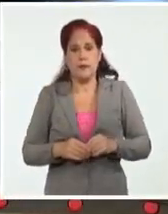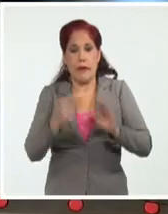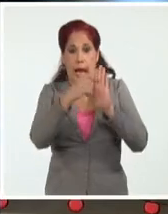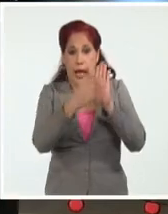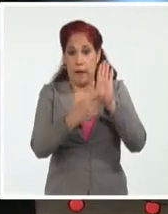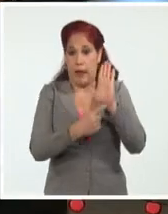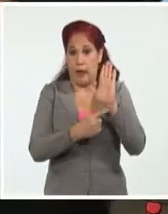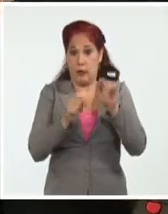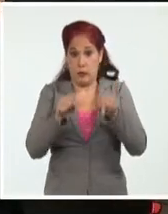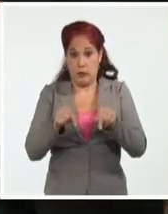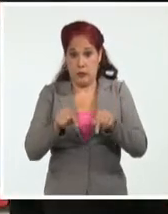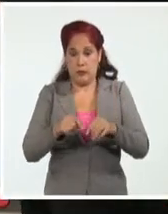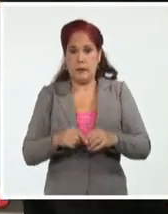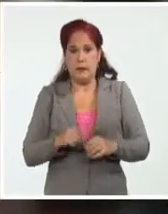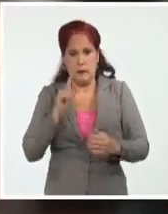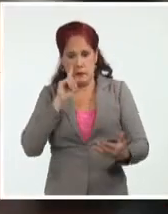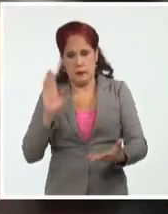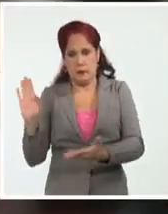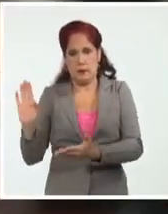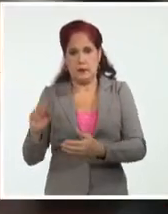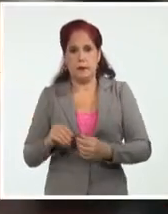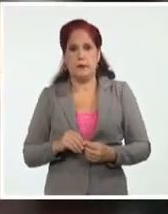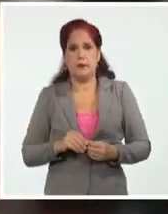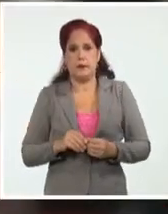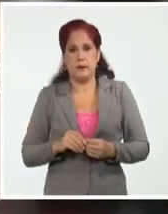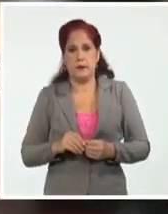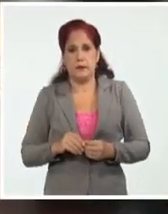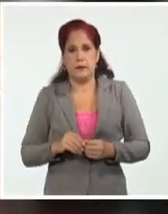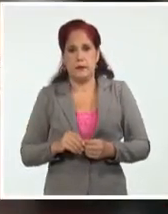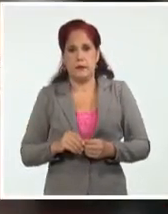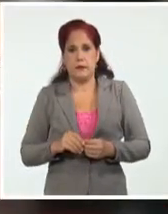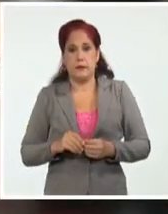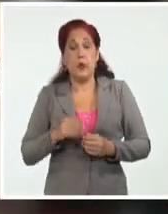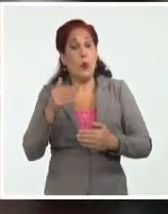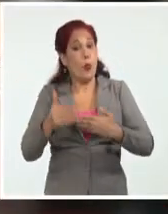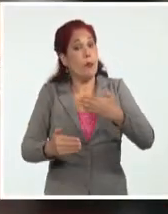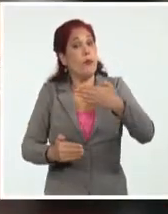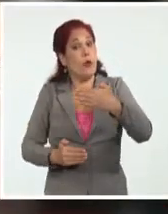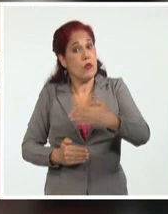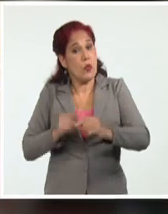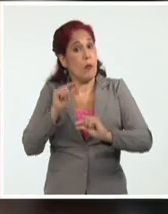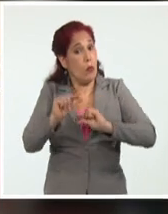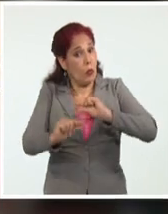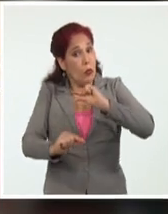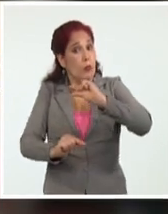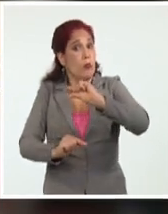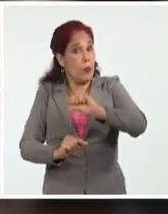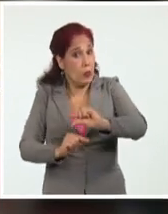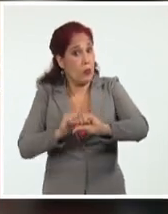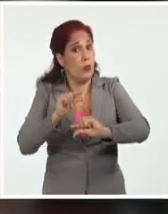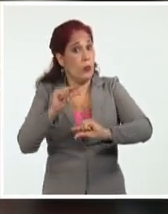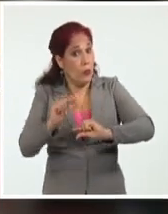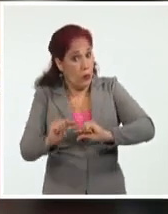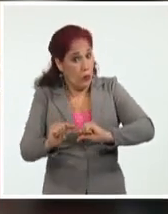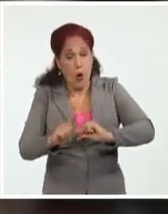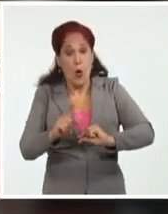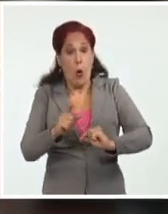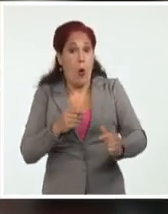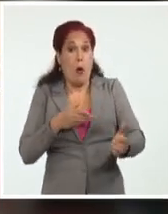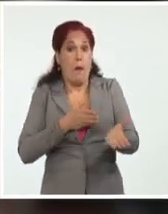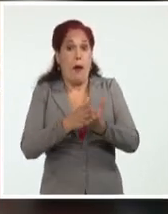dicho hasta aquí. Vamos a ver en pantalla. Se trata de un proceso gradual, eso es lo primero. Paulatinamente